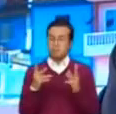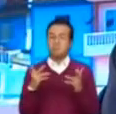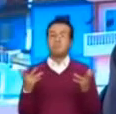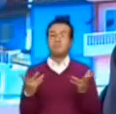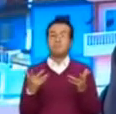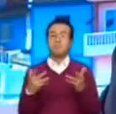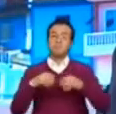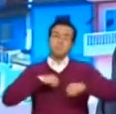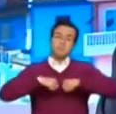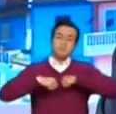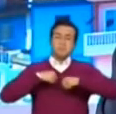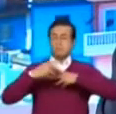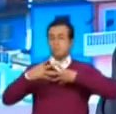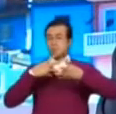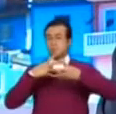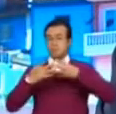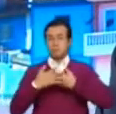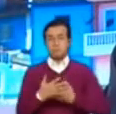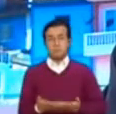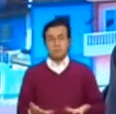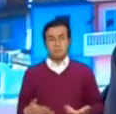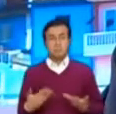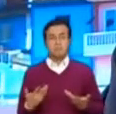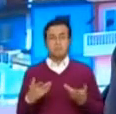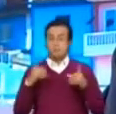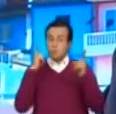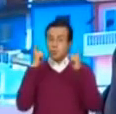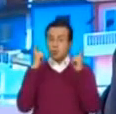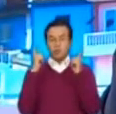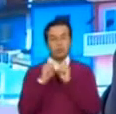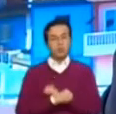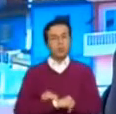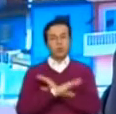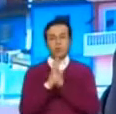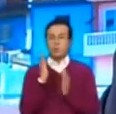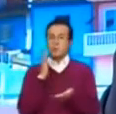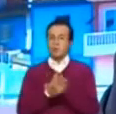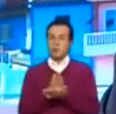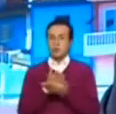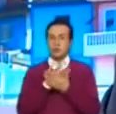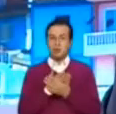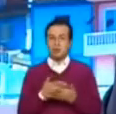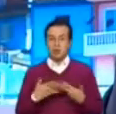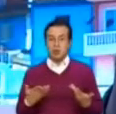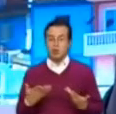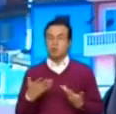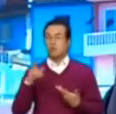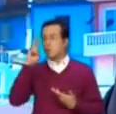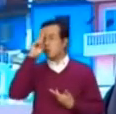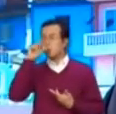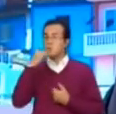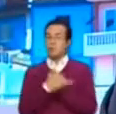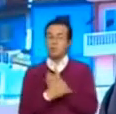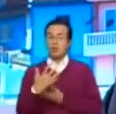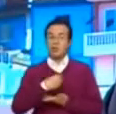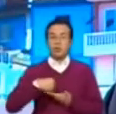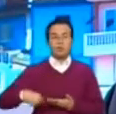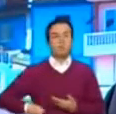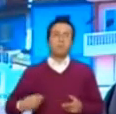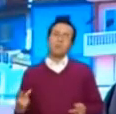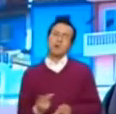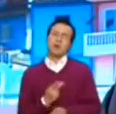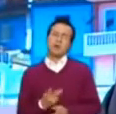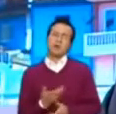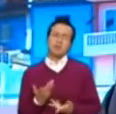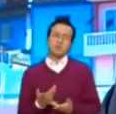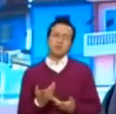generar mecanismos de transparencia y tener las regulaciones claras para evitar este tipo de mecanismos que finalmente son depredatorios,